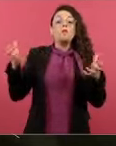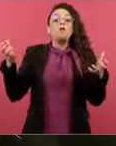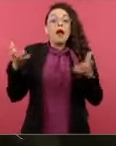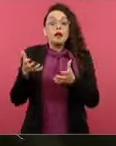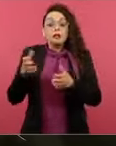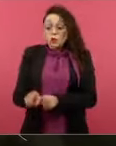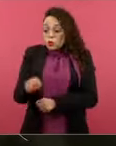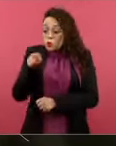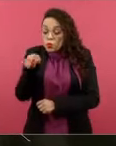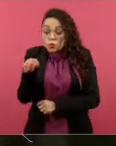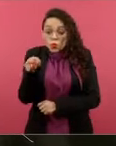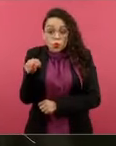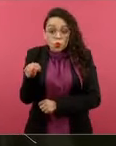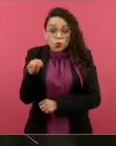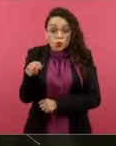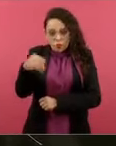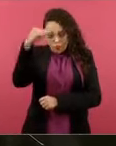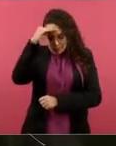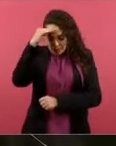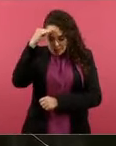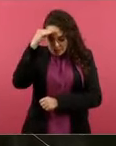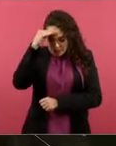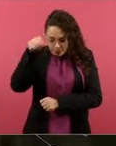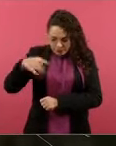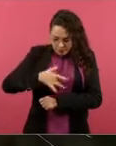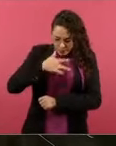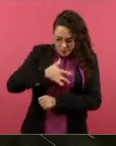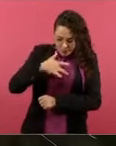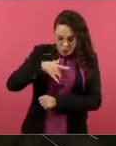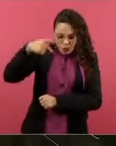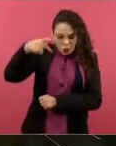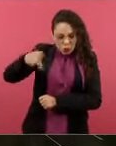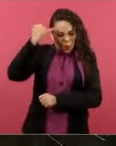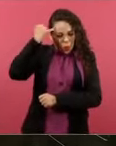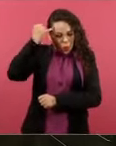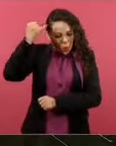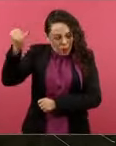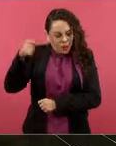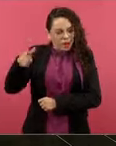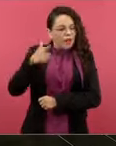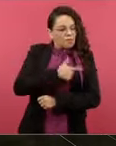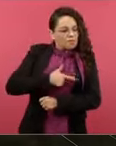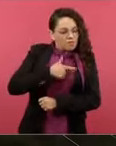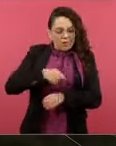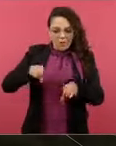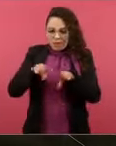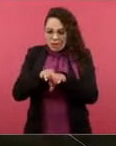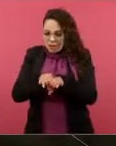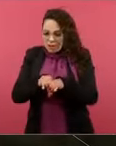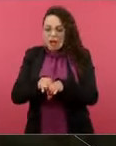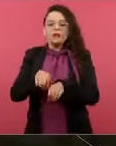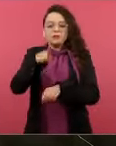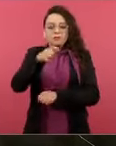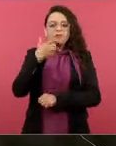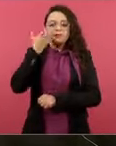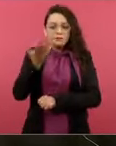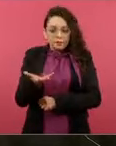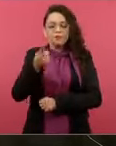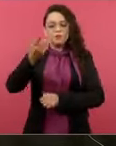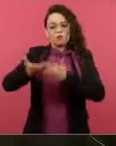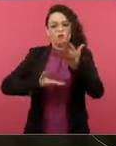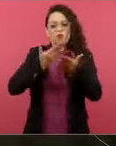a proponer a partir de tu inspiración, de lo que te gustó, de lo que tú encontraste, vas a